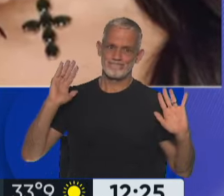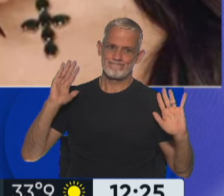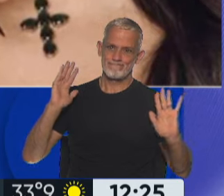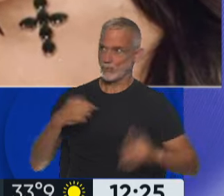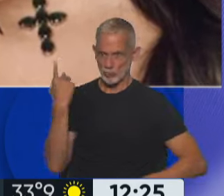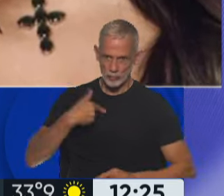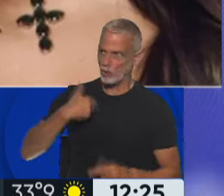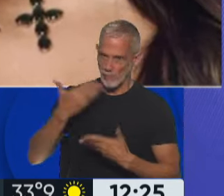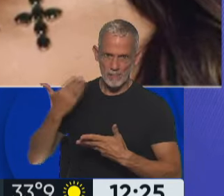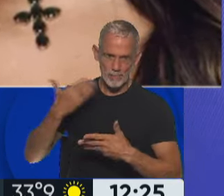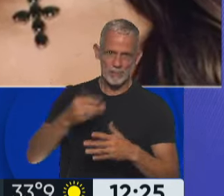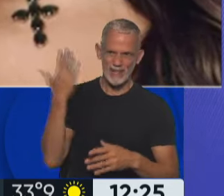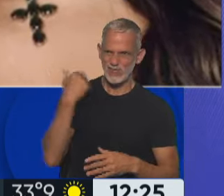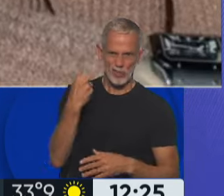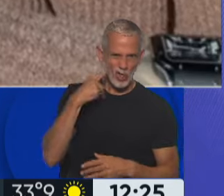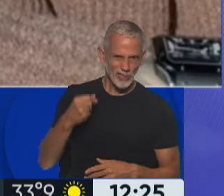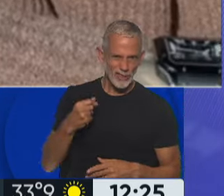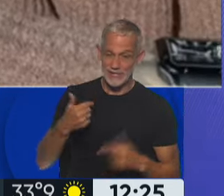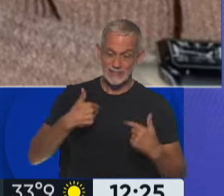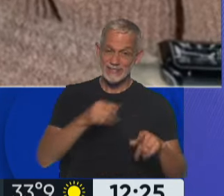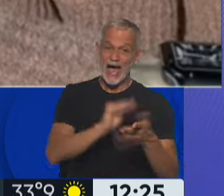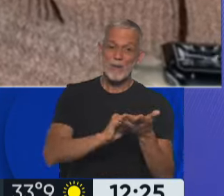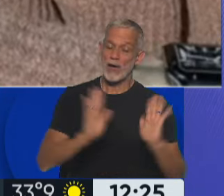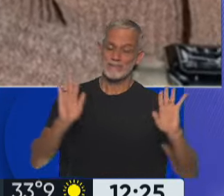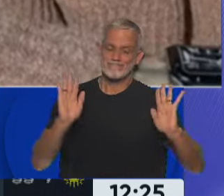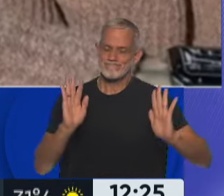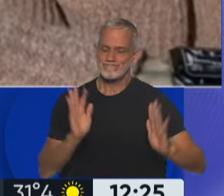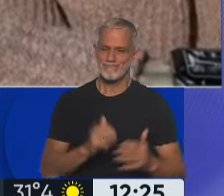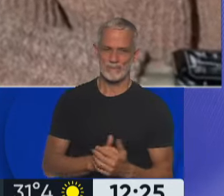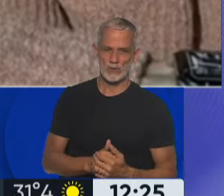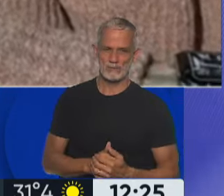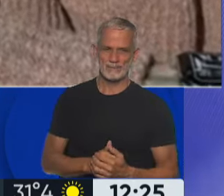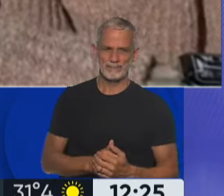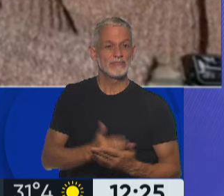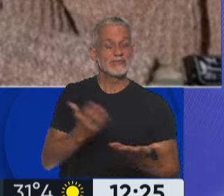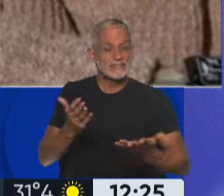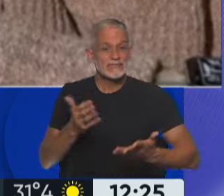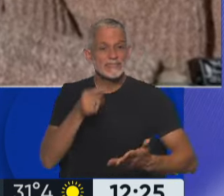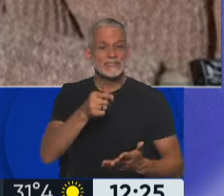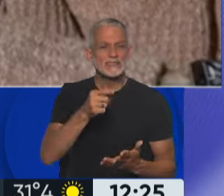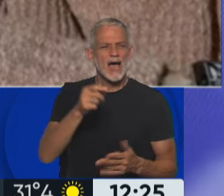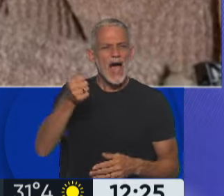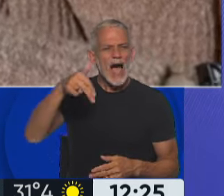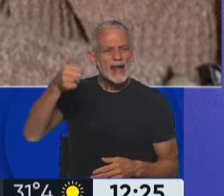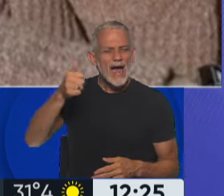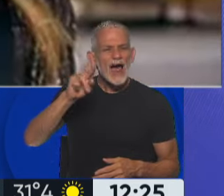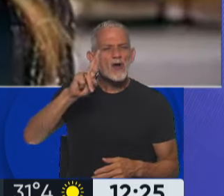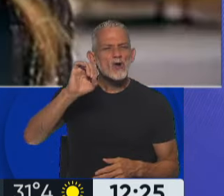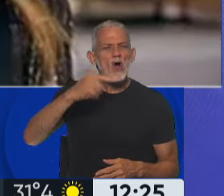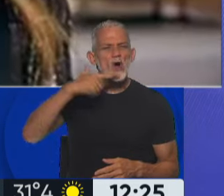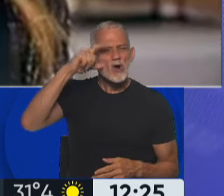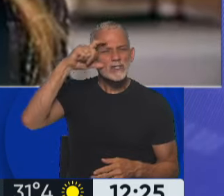hablando desde hace unas 48 horaso diciendo desde aer está escribiendo una tal Ana Ana Ana